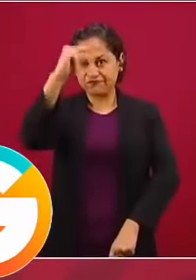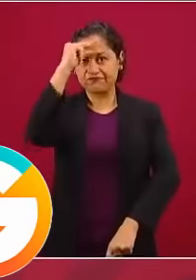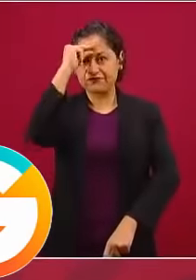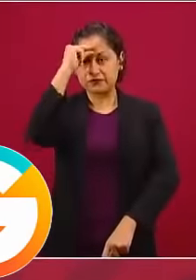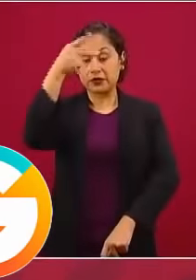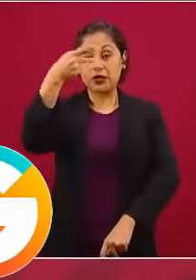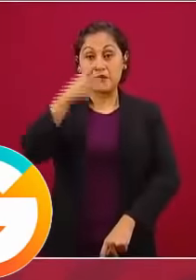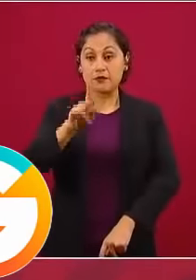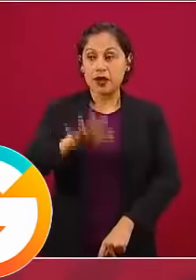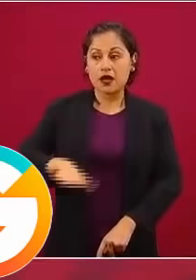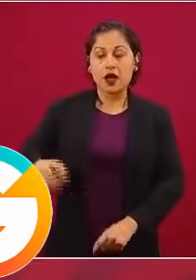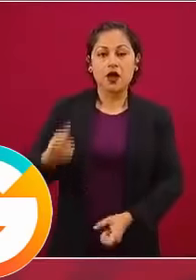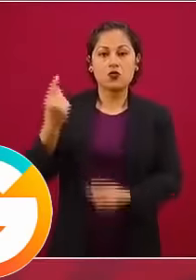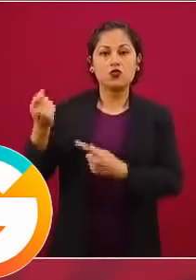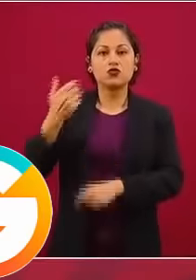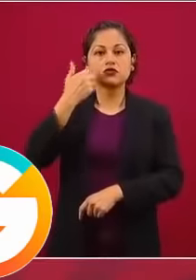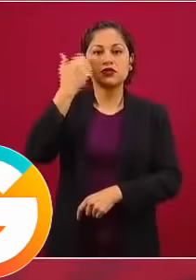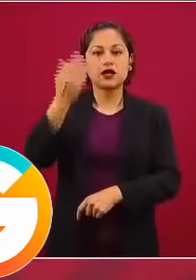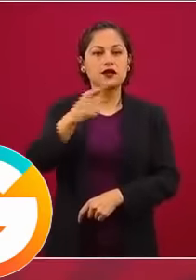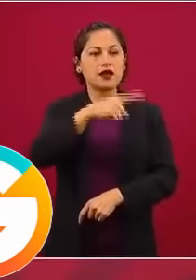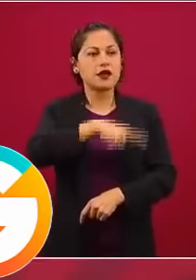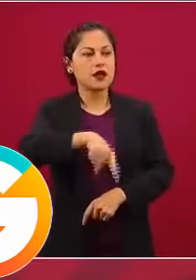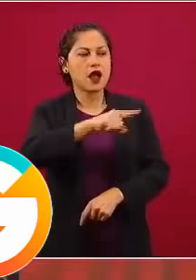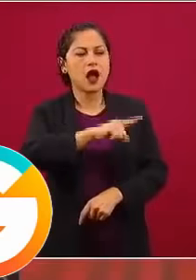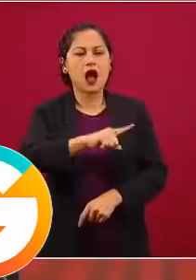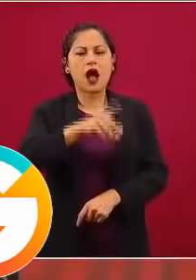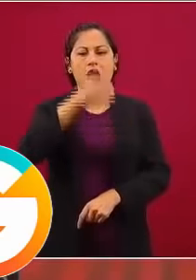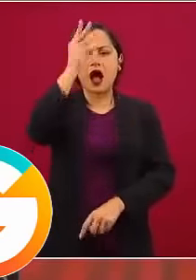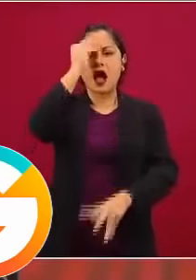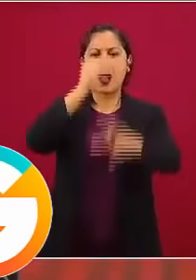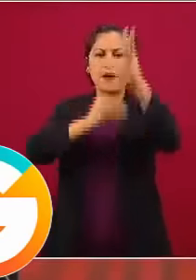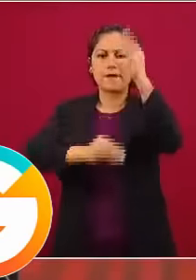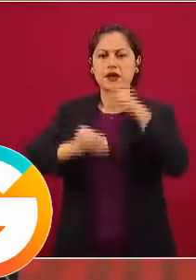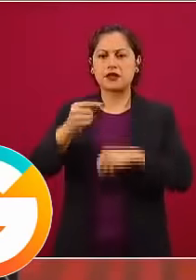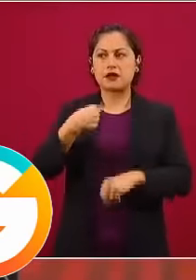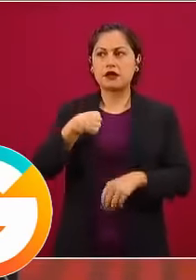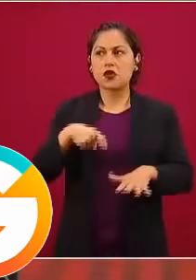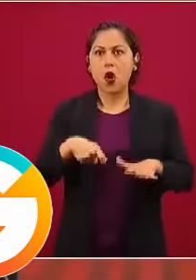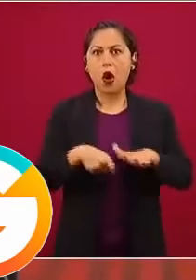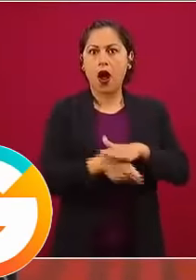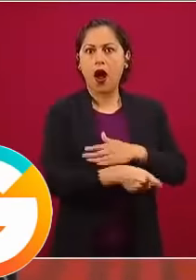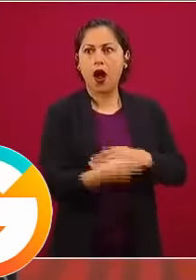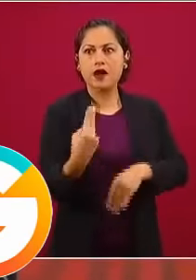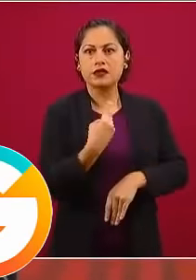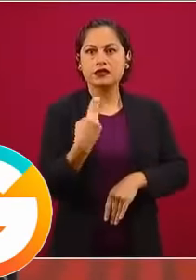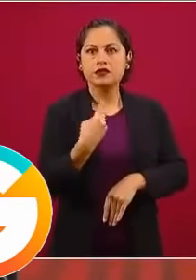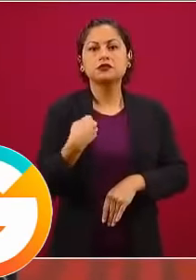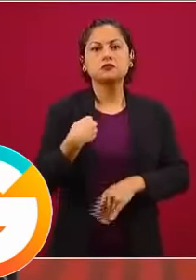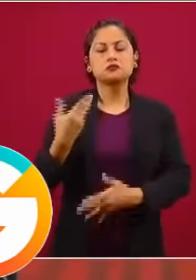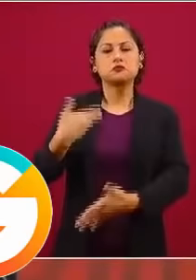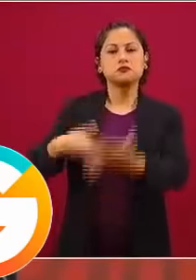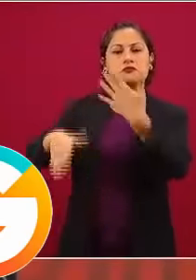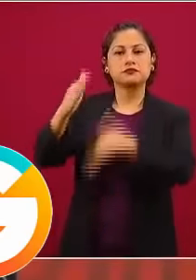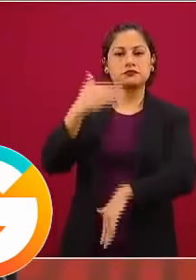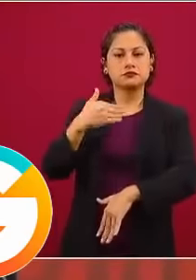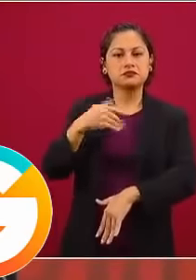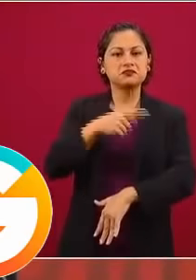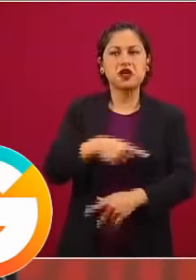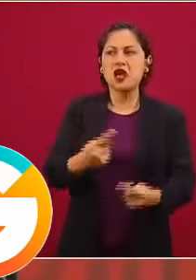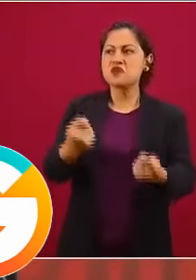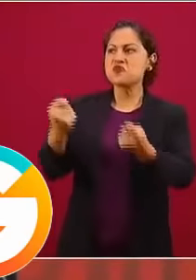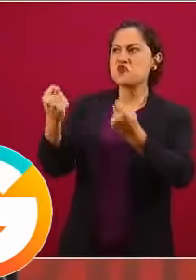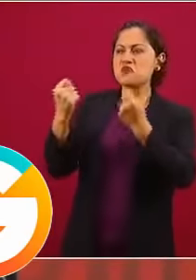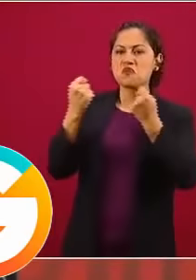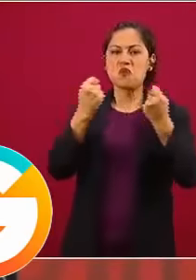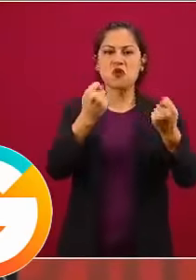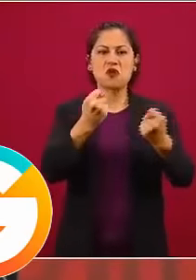no tranza no avanza, y que había que triunfar a toda costa sin escrúpulos morales